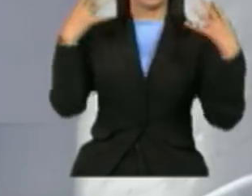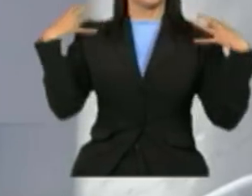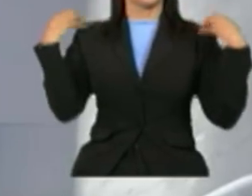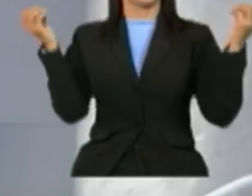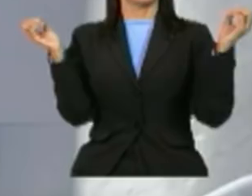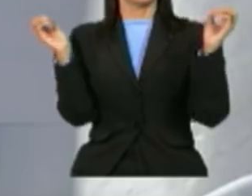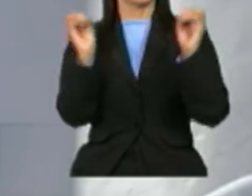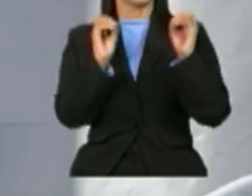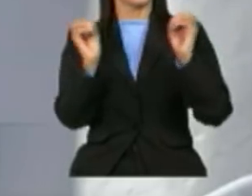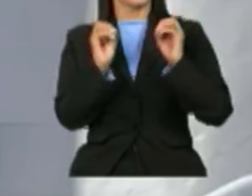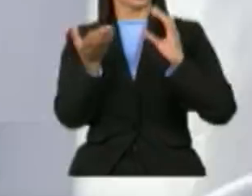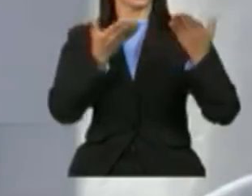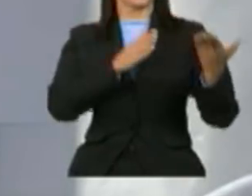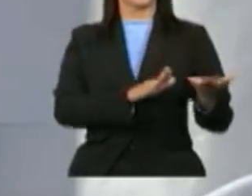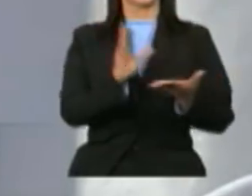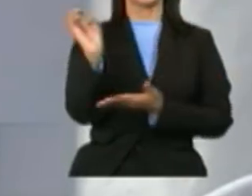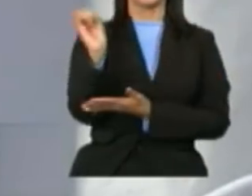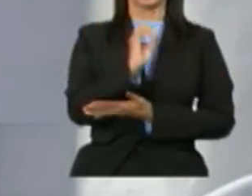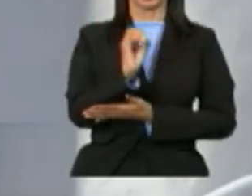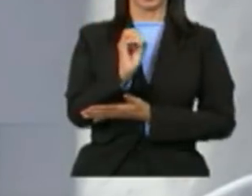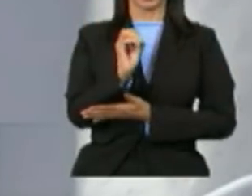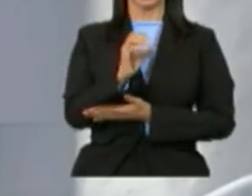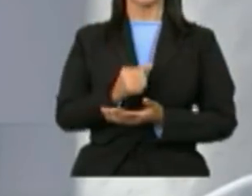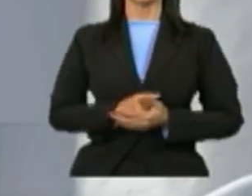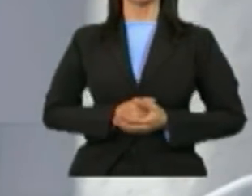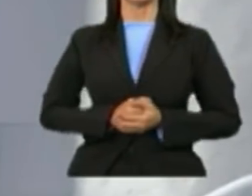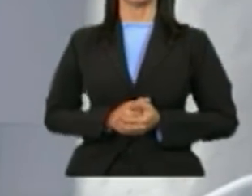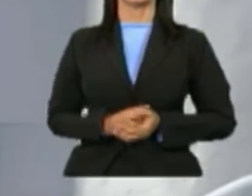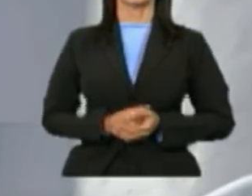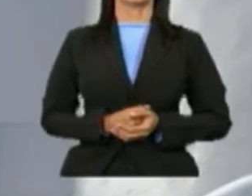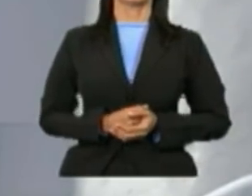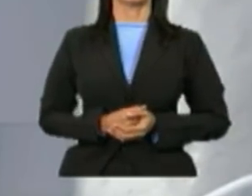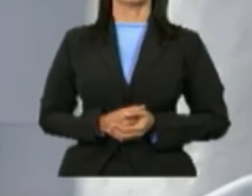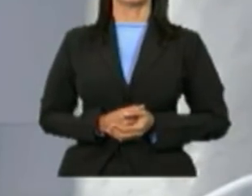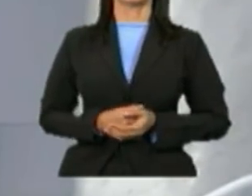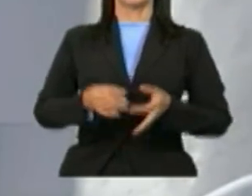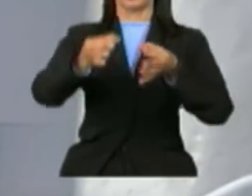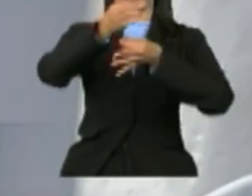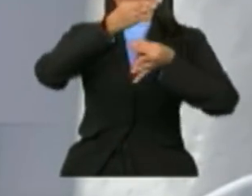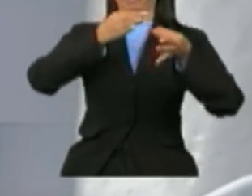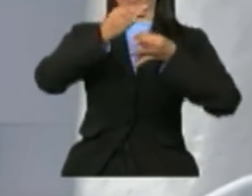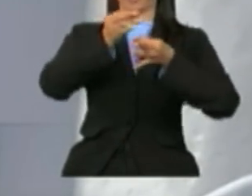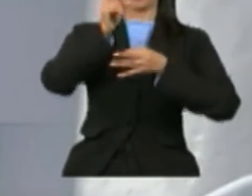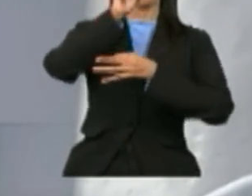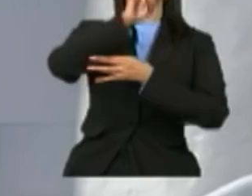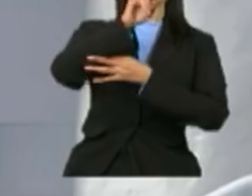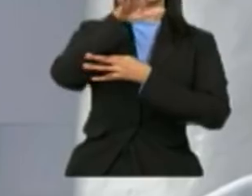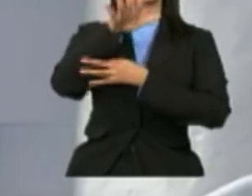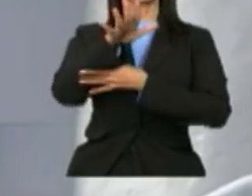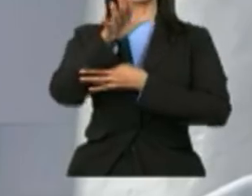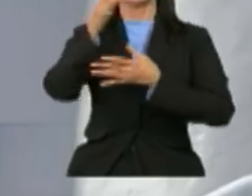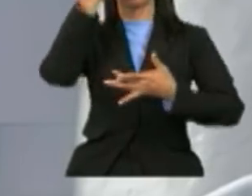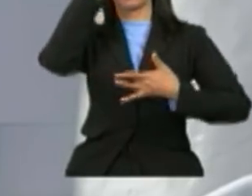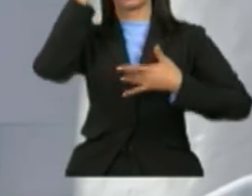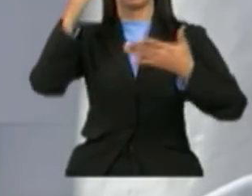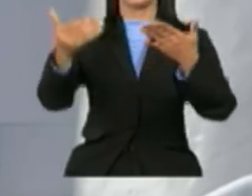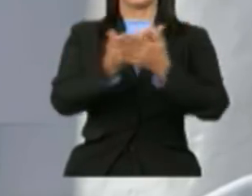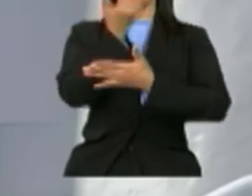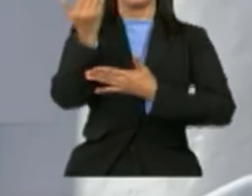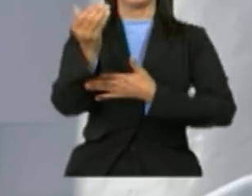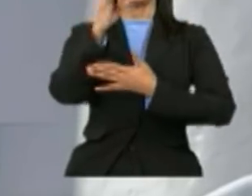recuperado, 0 fallecimiento. Duarte, 25 casos nuevos,